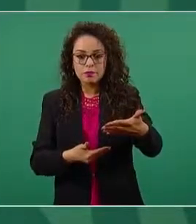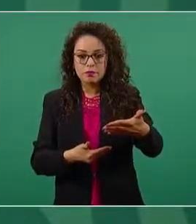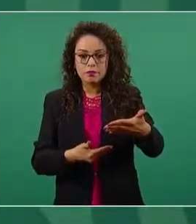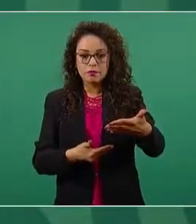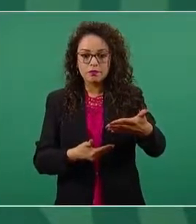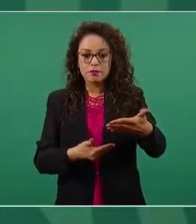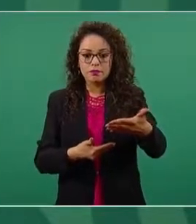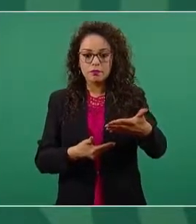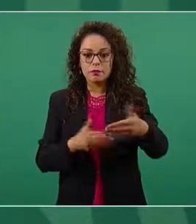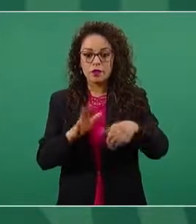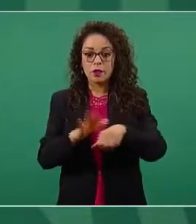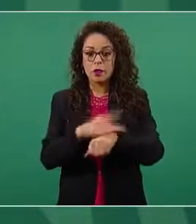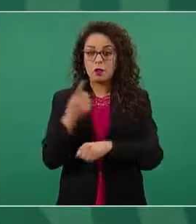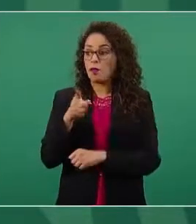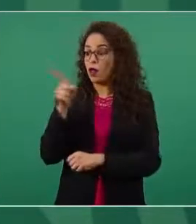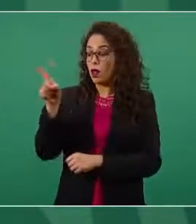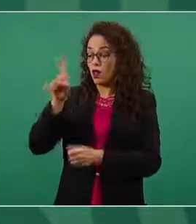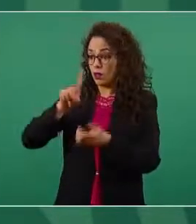espuria,